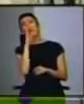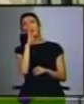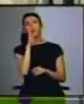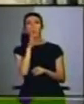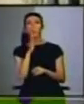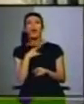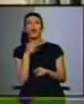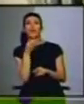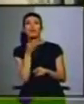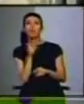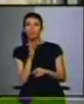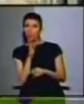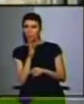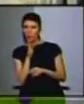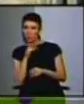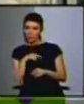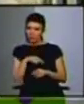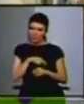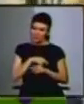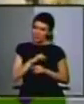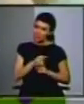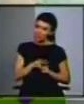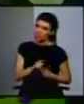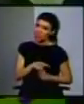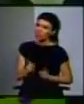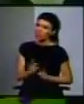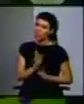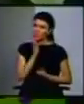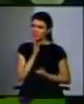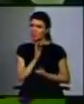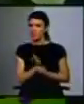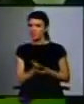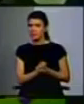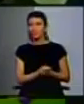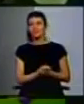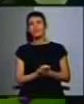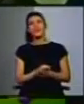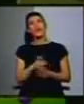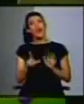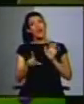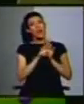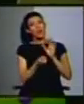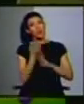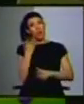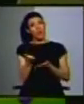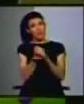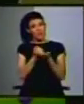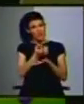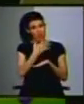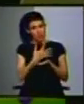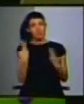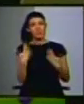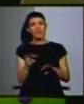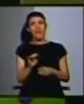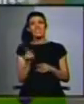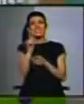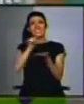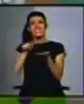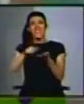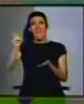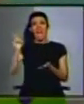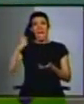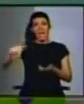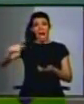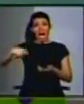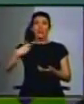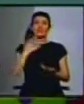dicen como más para calladito y te dicen, llega este otro señora. La nueva ley de fármacos fue aprobada en el Senado y solo resta que sea